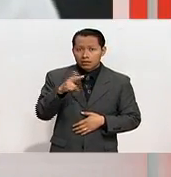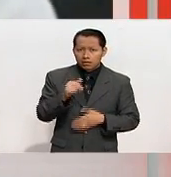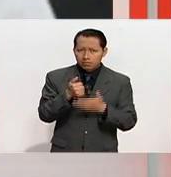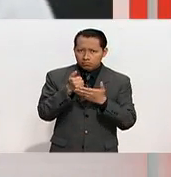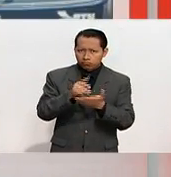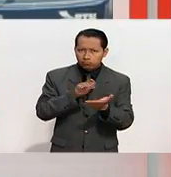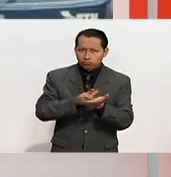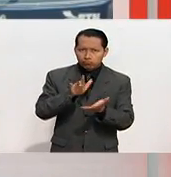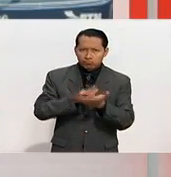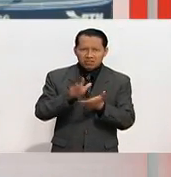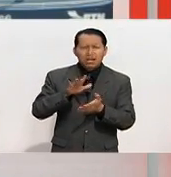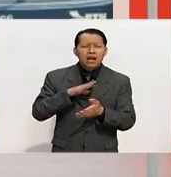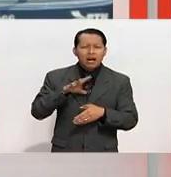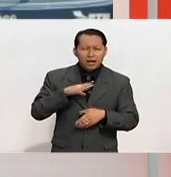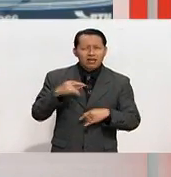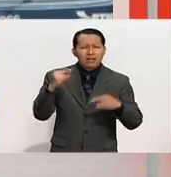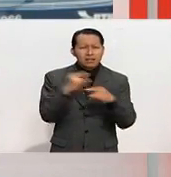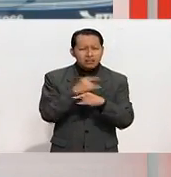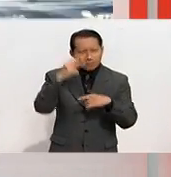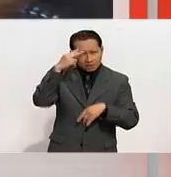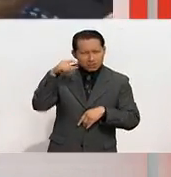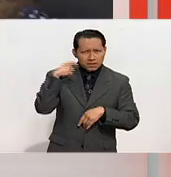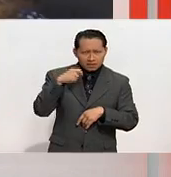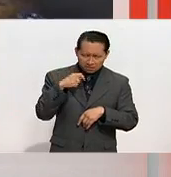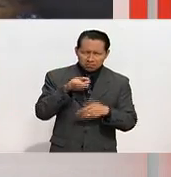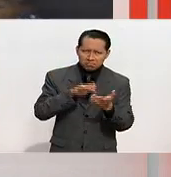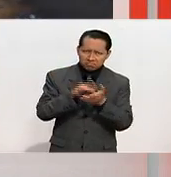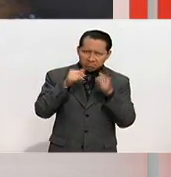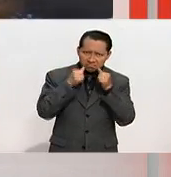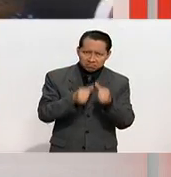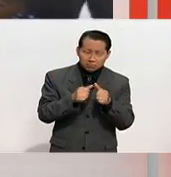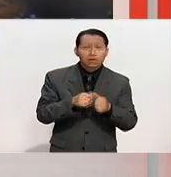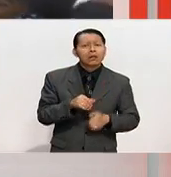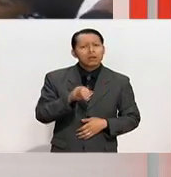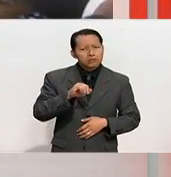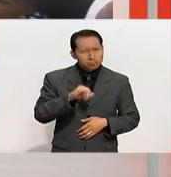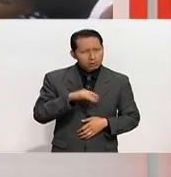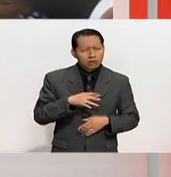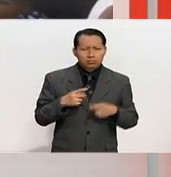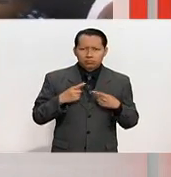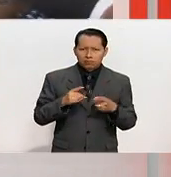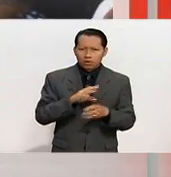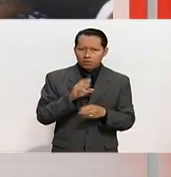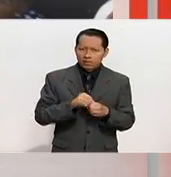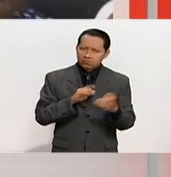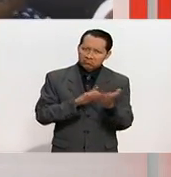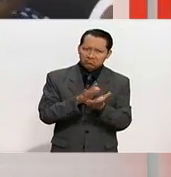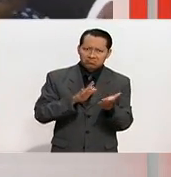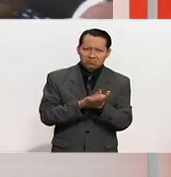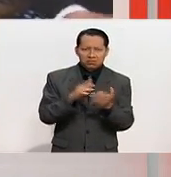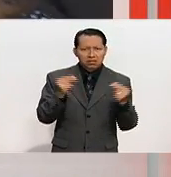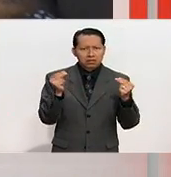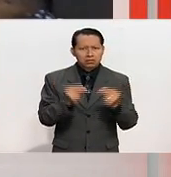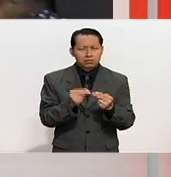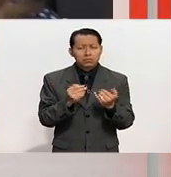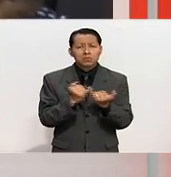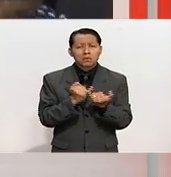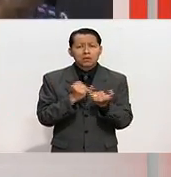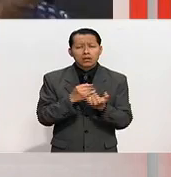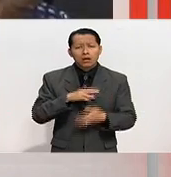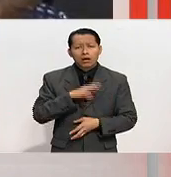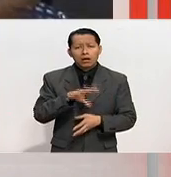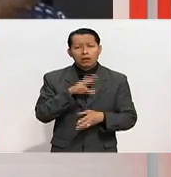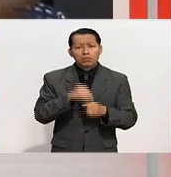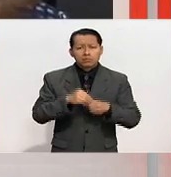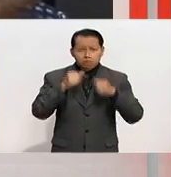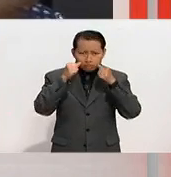el caso de violación en la autopista México-Querétaro. Hemos ofrecido toda la colaboración que se necesite y estaremos atentos